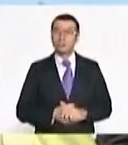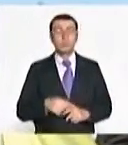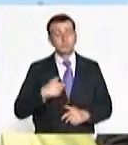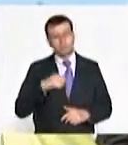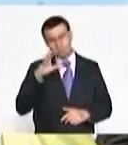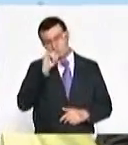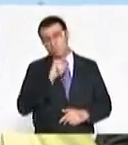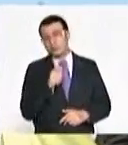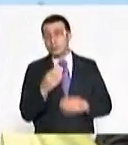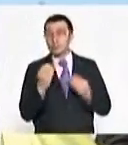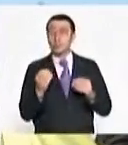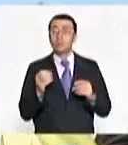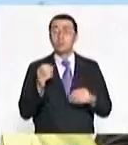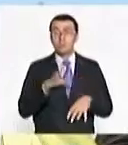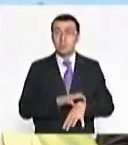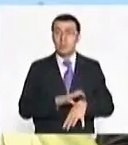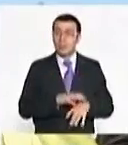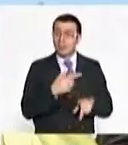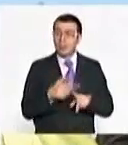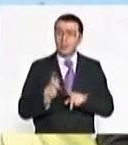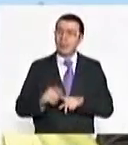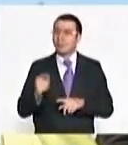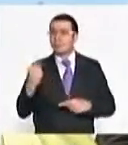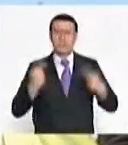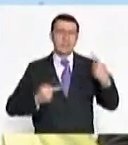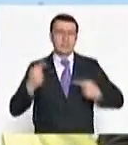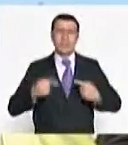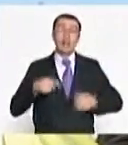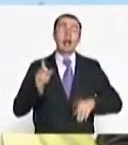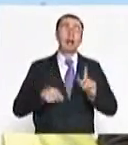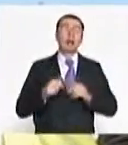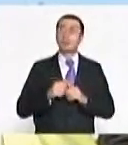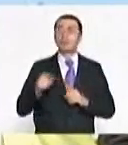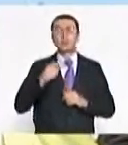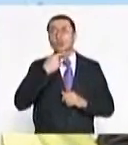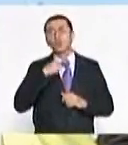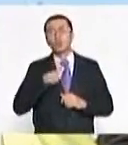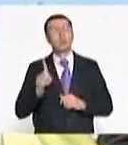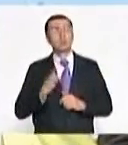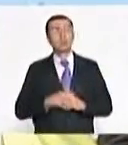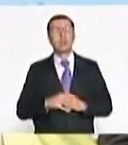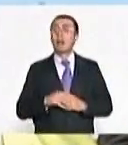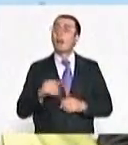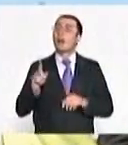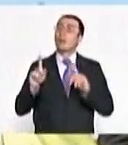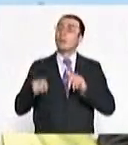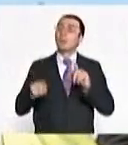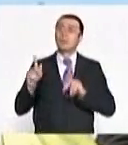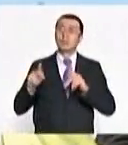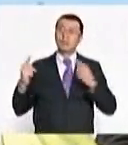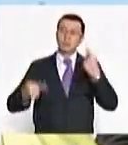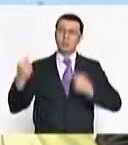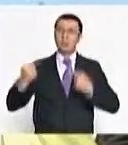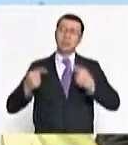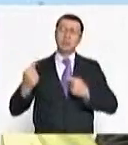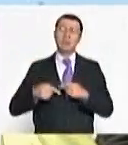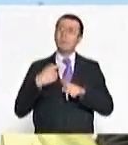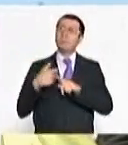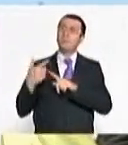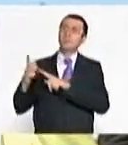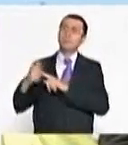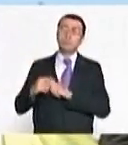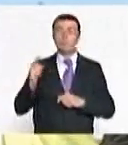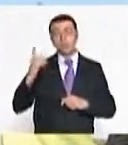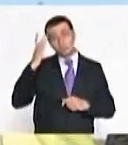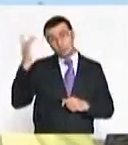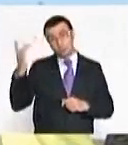muchos médicos entran en conflicto y no les gusta y pelean con la gente que toma todas estas cosas, porque a ellos